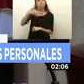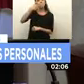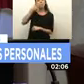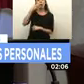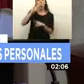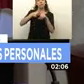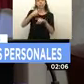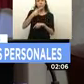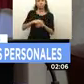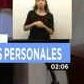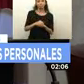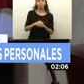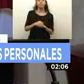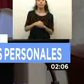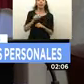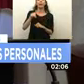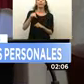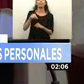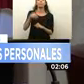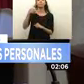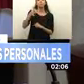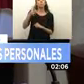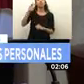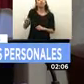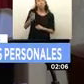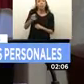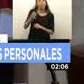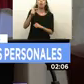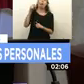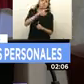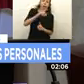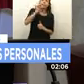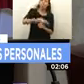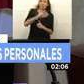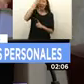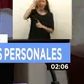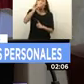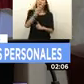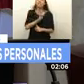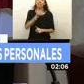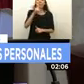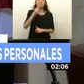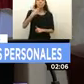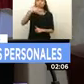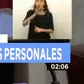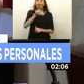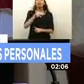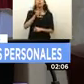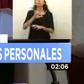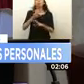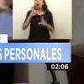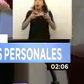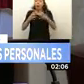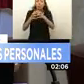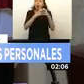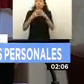aliados contra El Nacional socialismo en Alemania y el fasismo en Italia la discusión era el régimen del